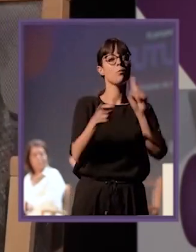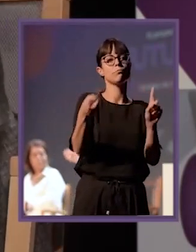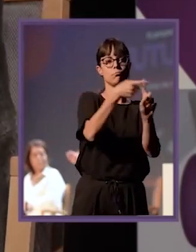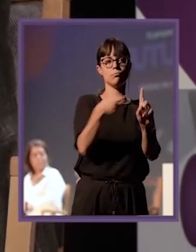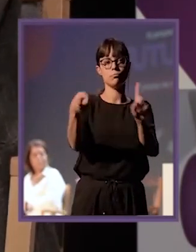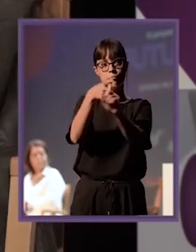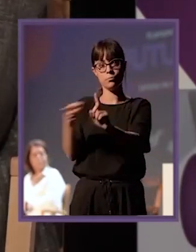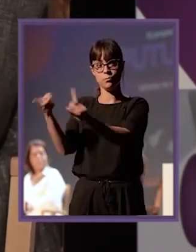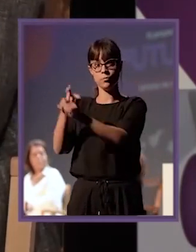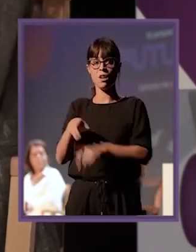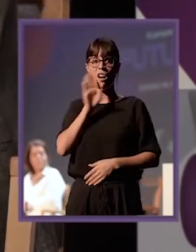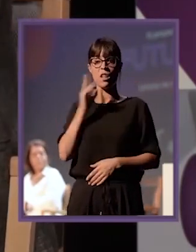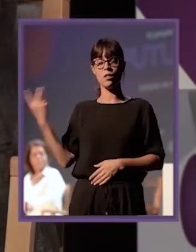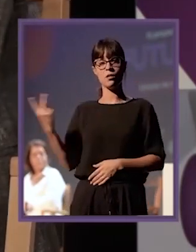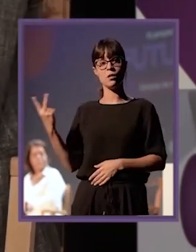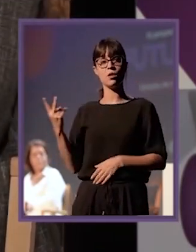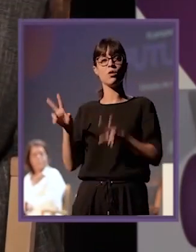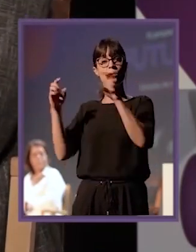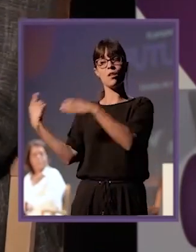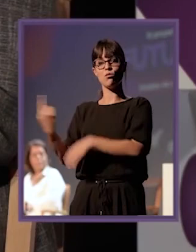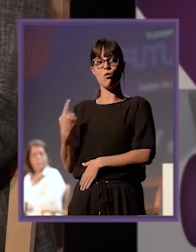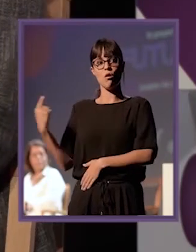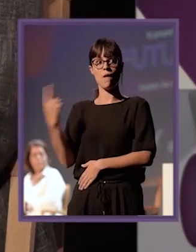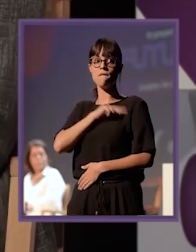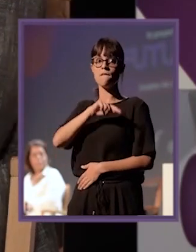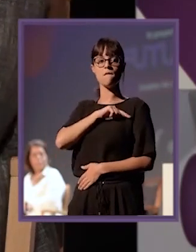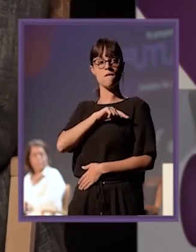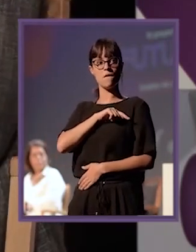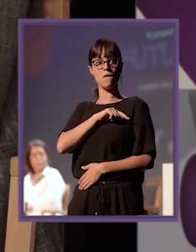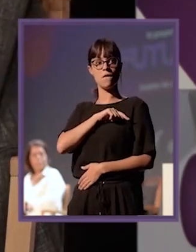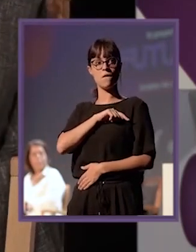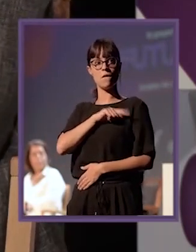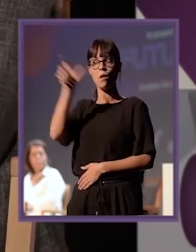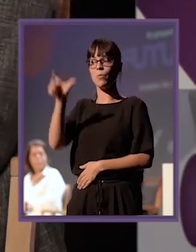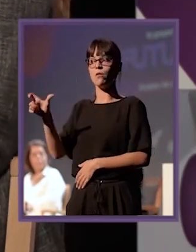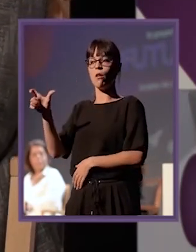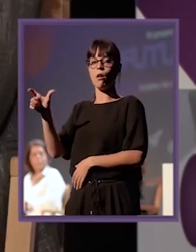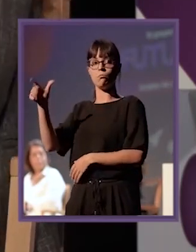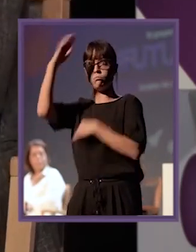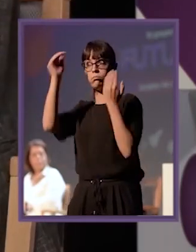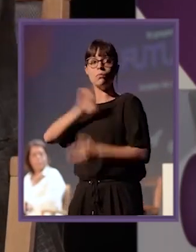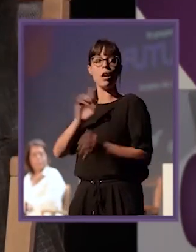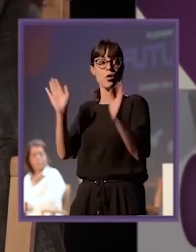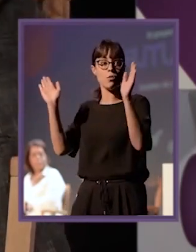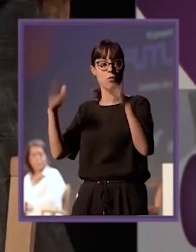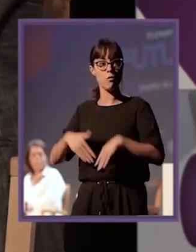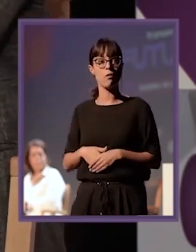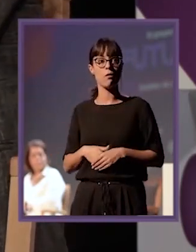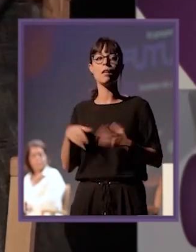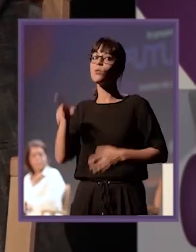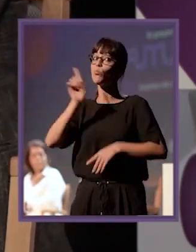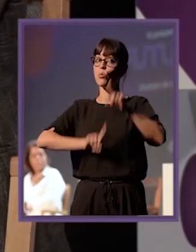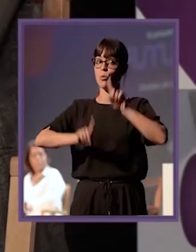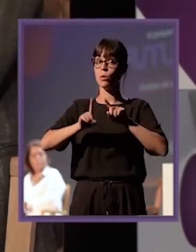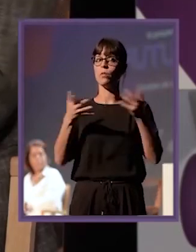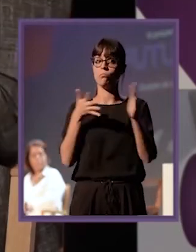La viceconsejera y la consejera hablaban de la soledad no deseada. Es un problema enorme en nuestra sociedad. Estamos hablando de una población